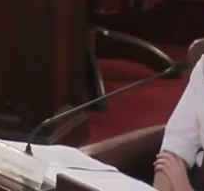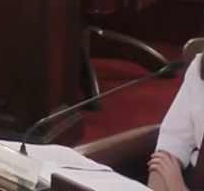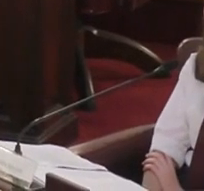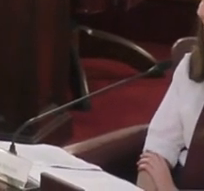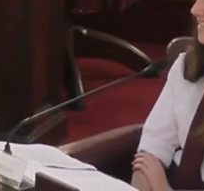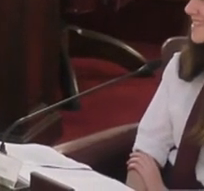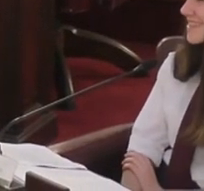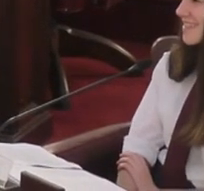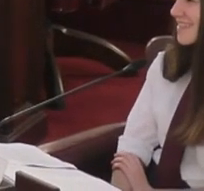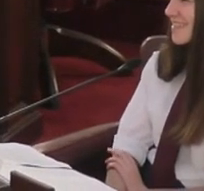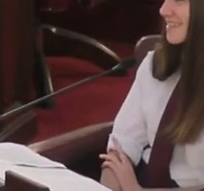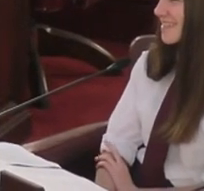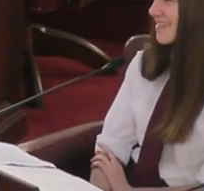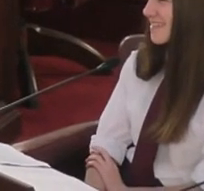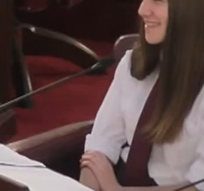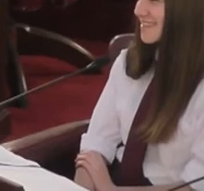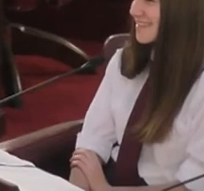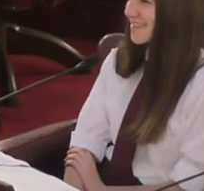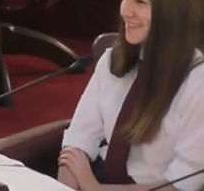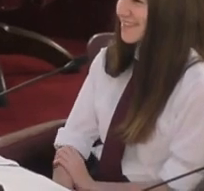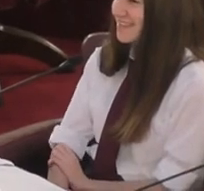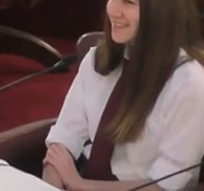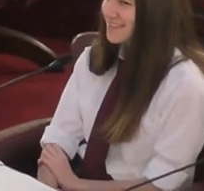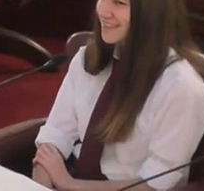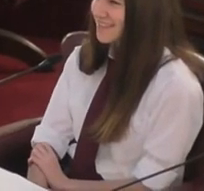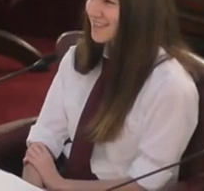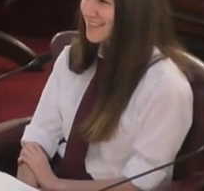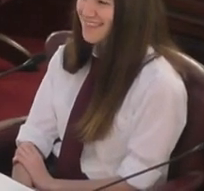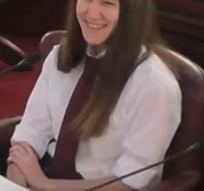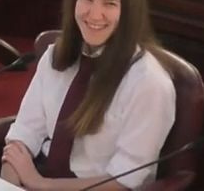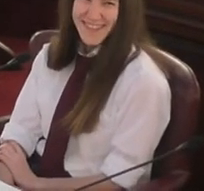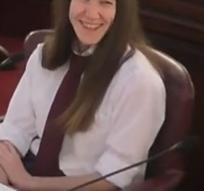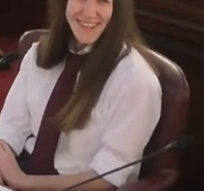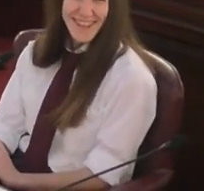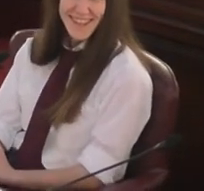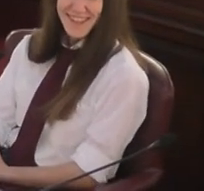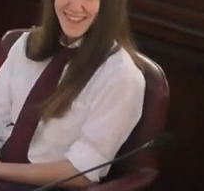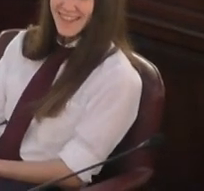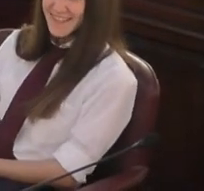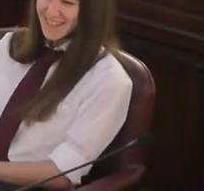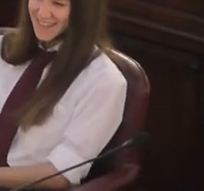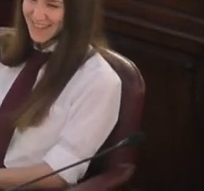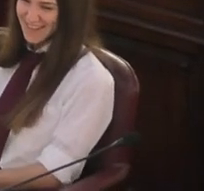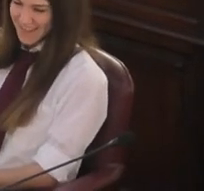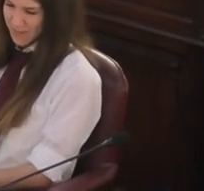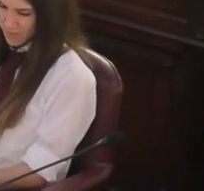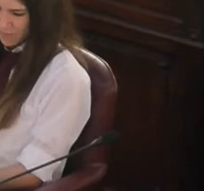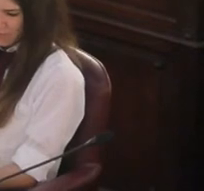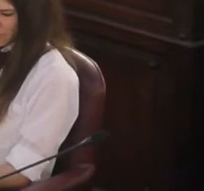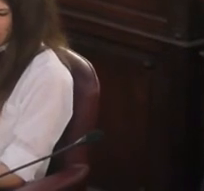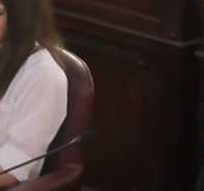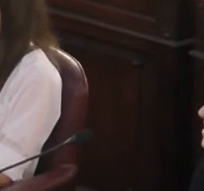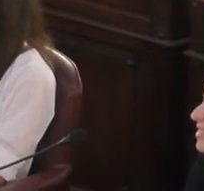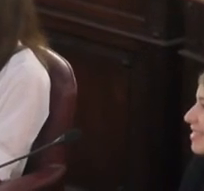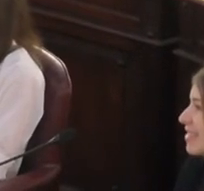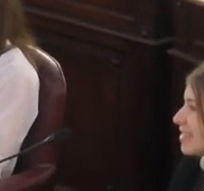Ricardo de Gumois. Tomás Deringer. María Cecilia Espinosa.